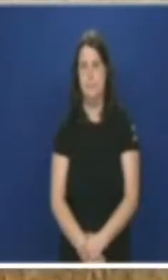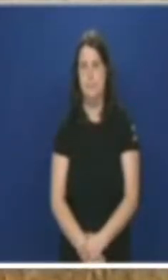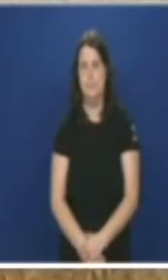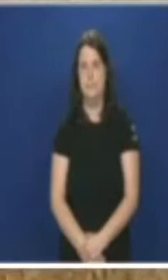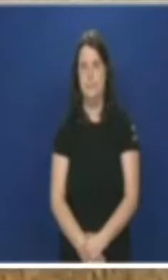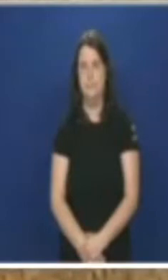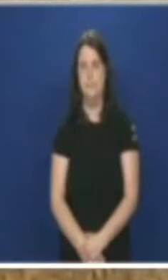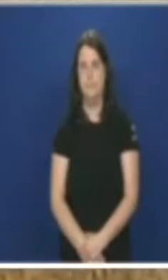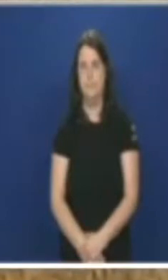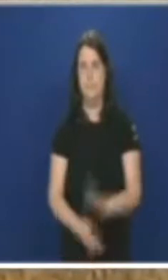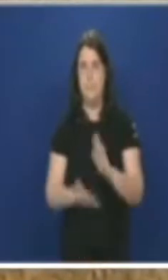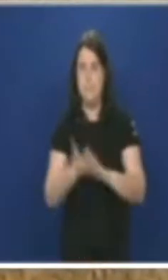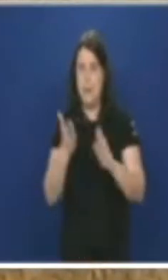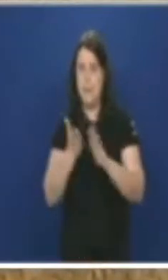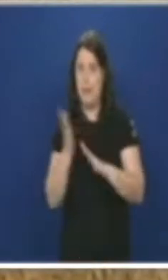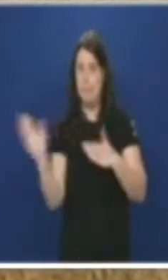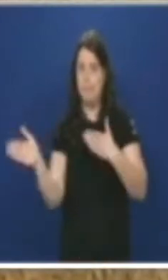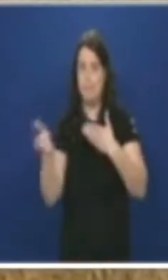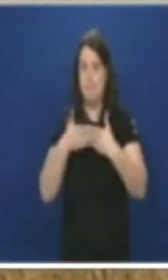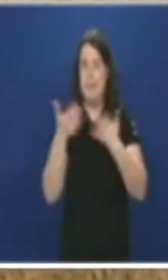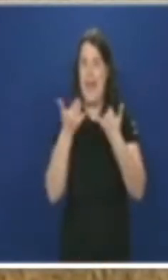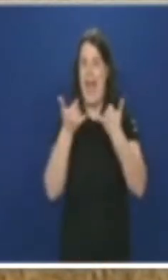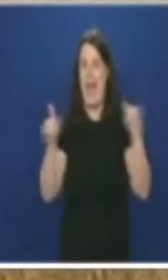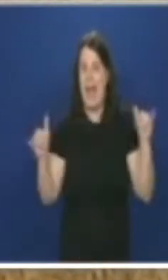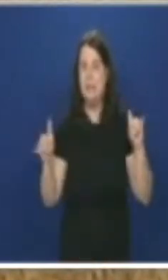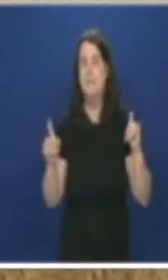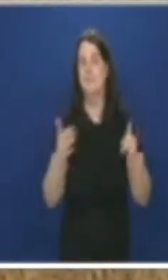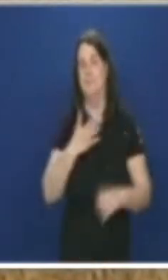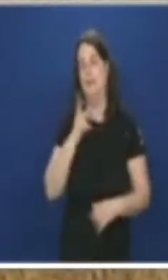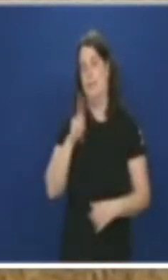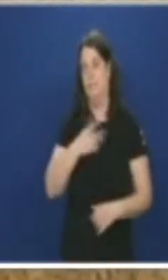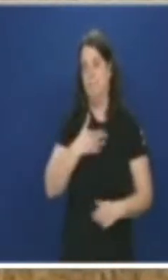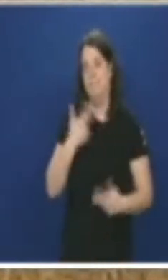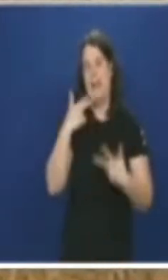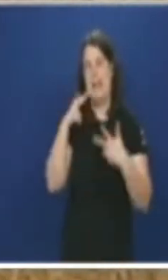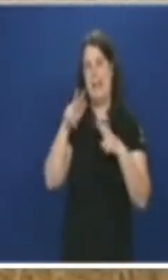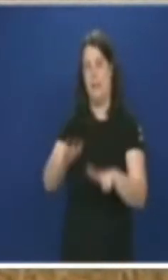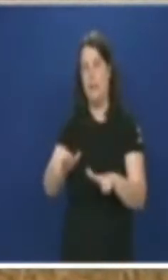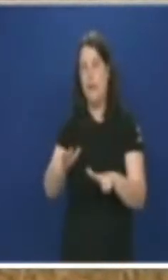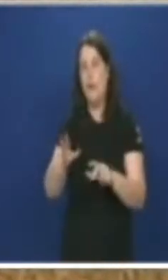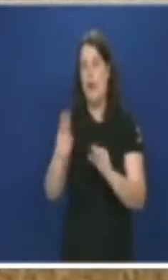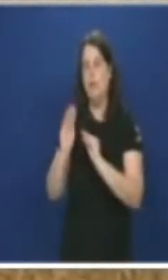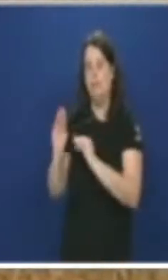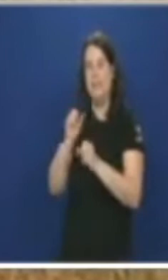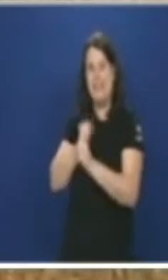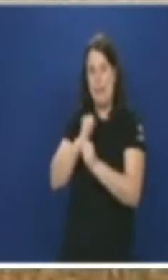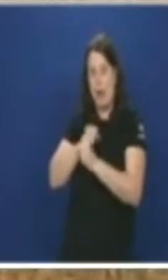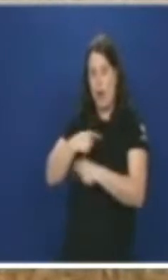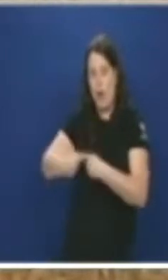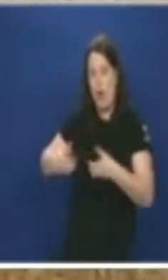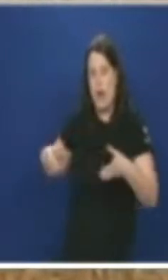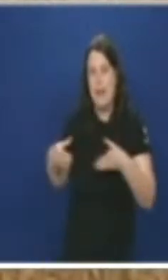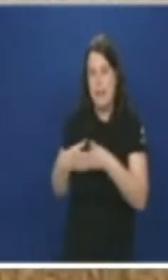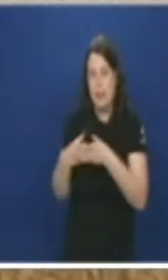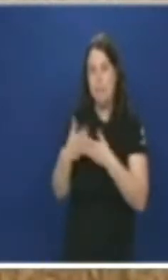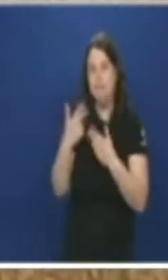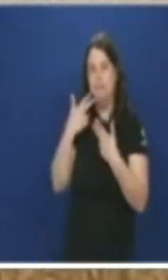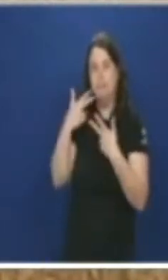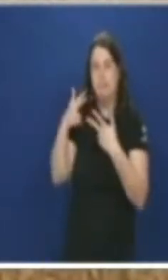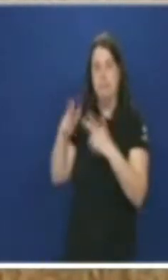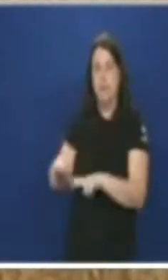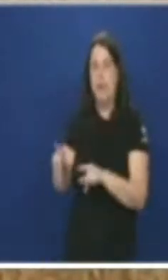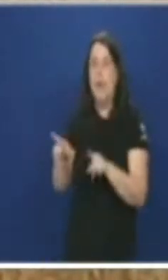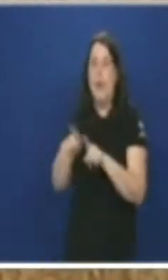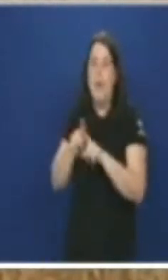Pois achegámonos xa ao final deste acto que quixo recoñecer o labor dunha xeración que aúna os considerados